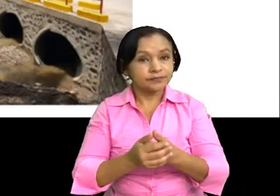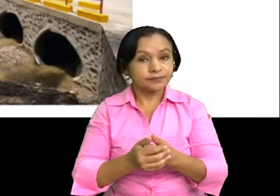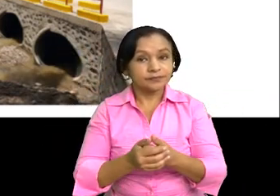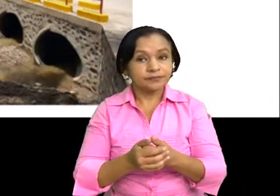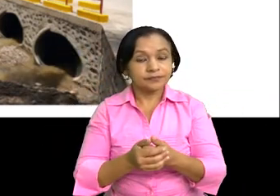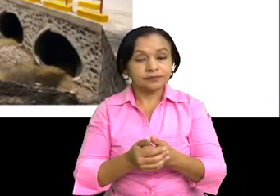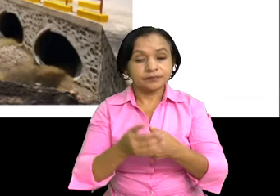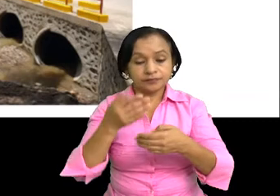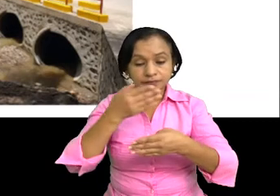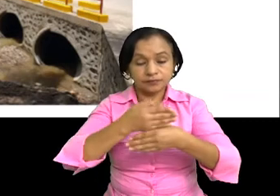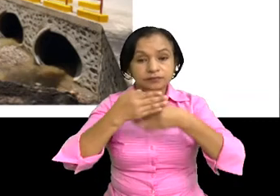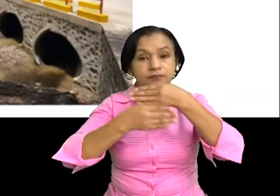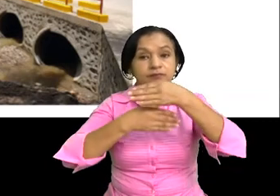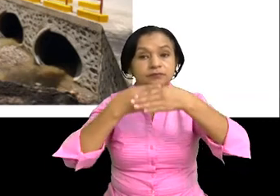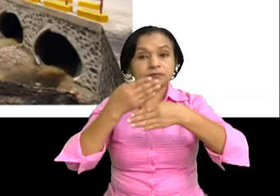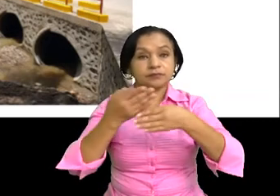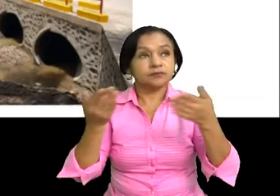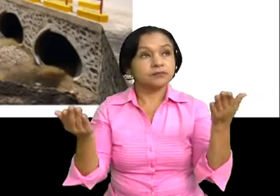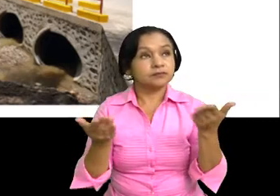obra, digamos,